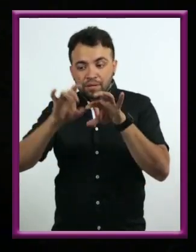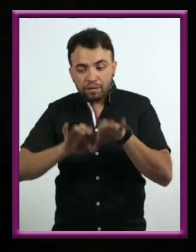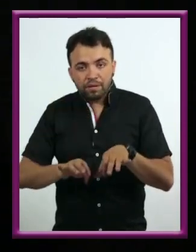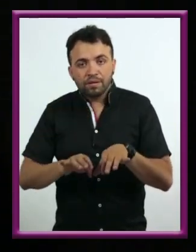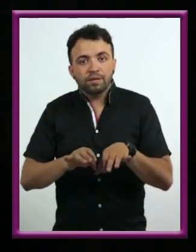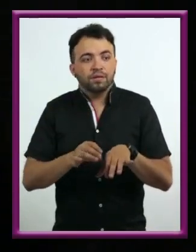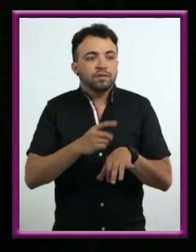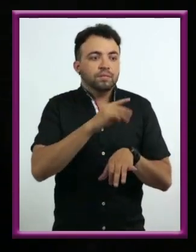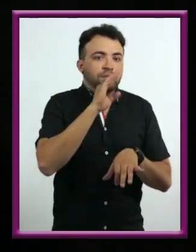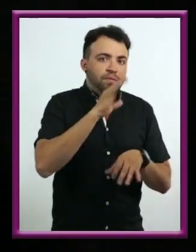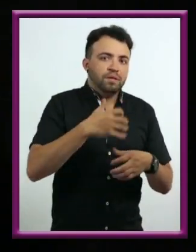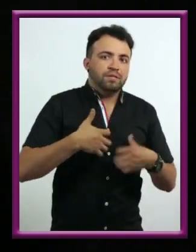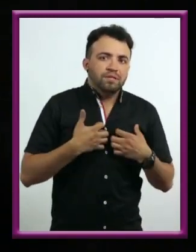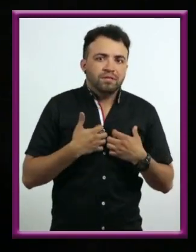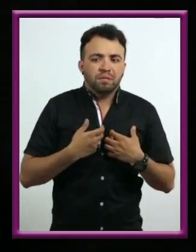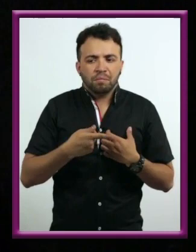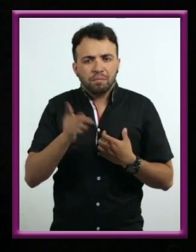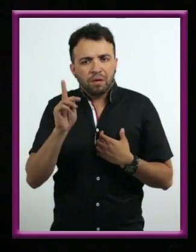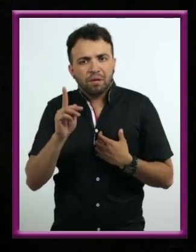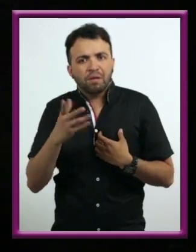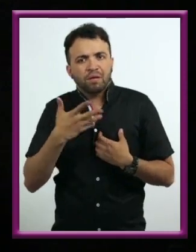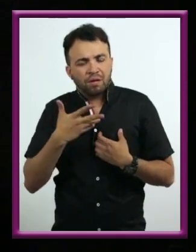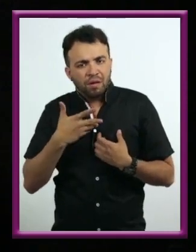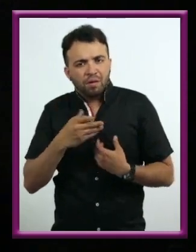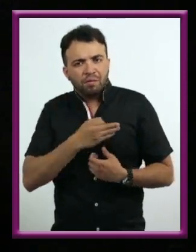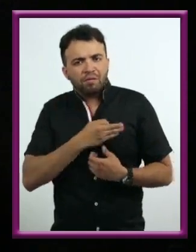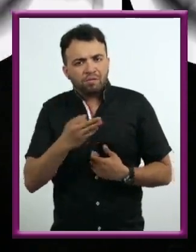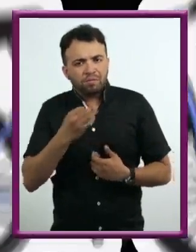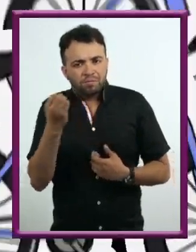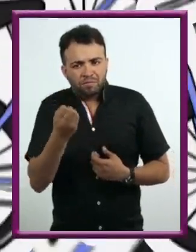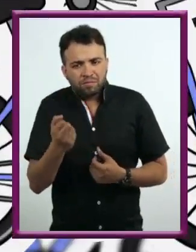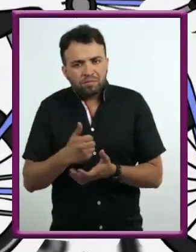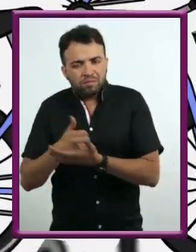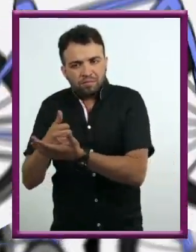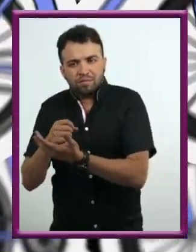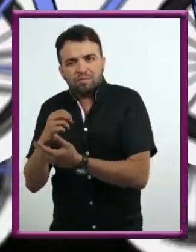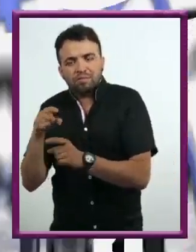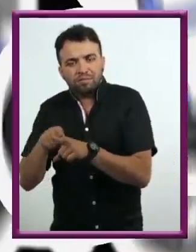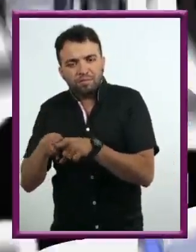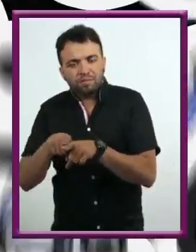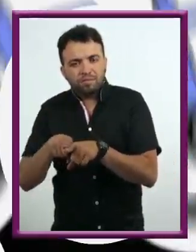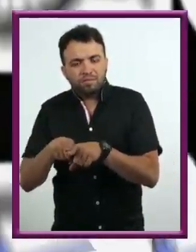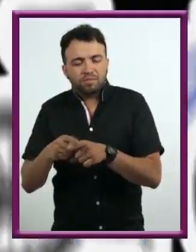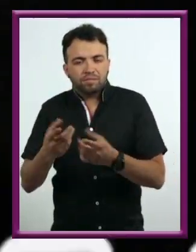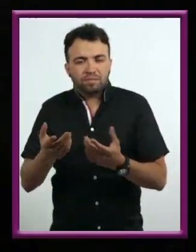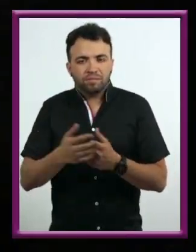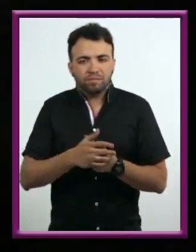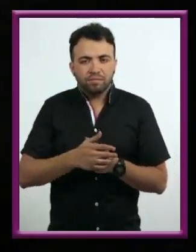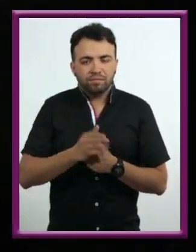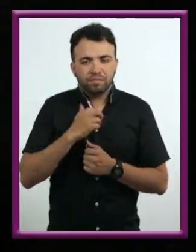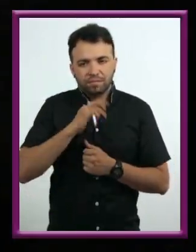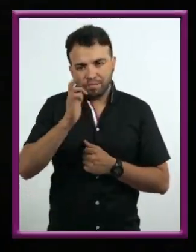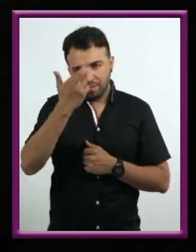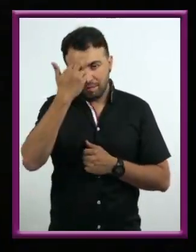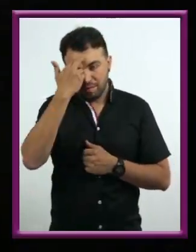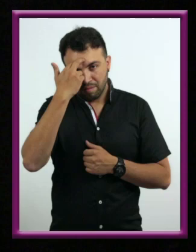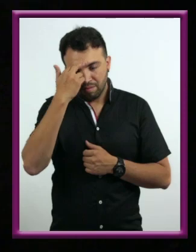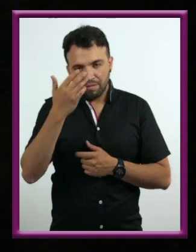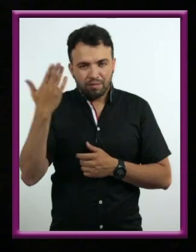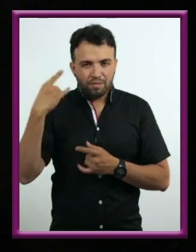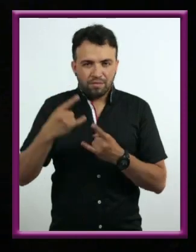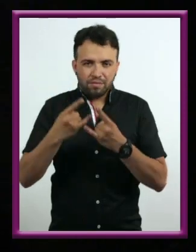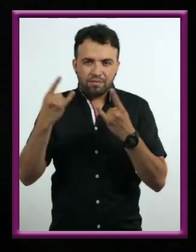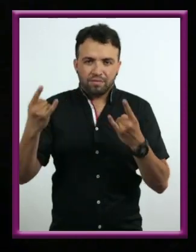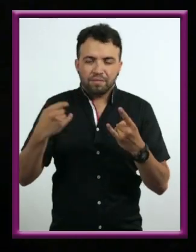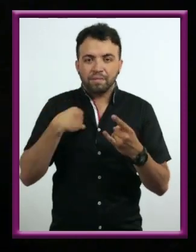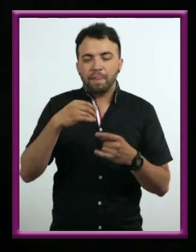dulce, eso sí. El cuento se trata de un señor, un niño y una bicicleta. A lo mejor hasta lo han escuchado. El chiste es que el señor y el niño